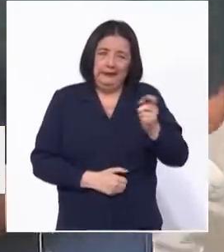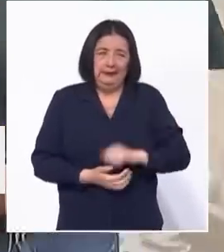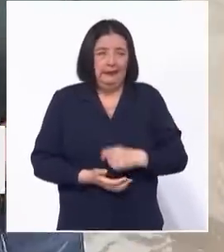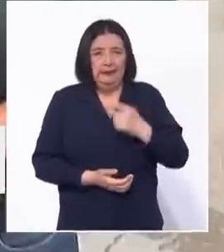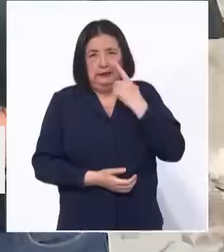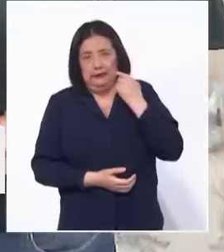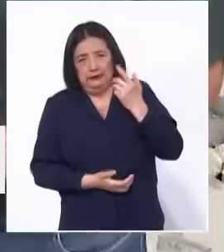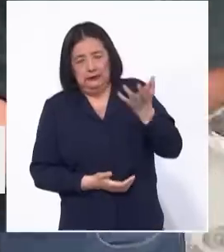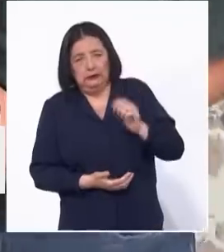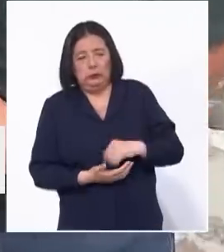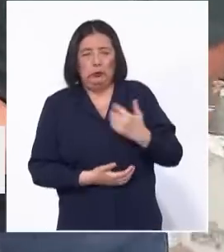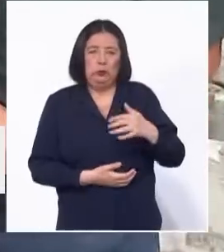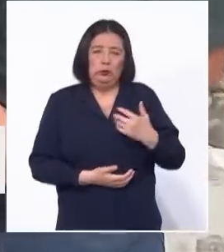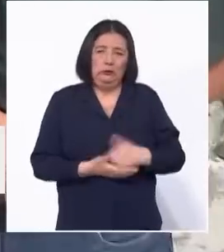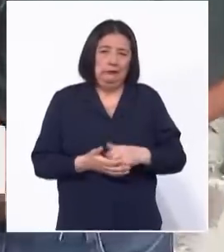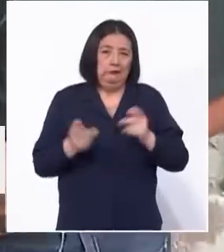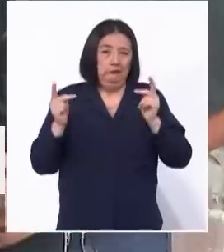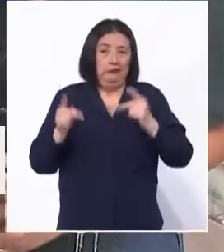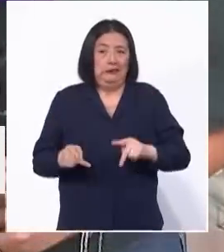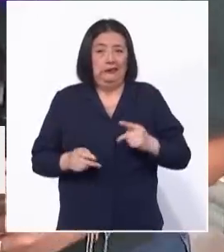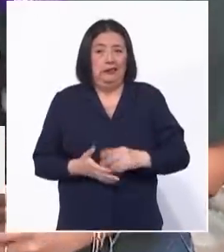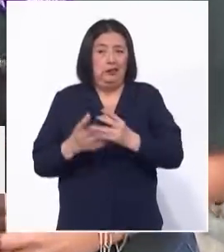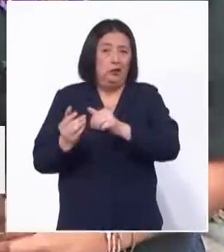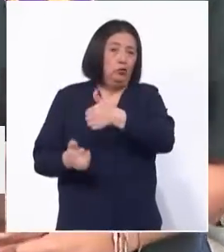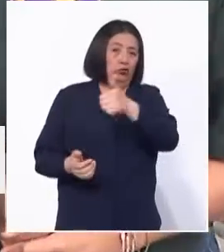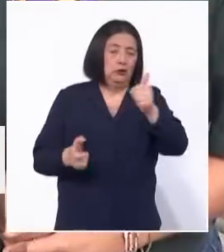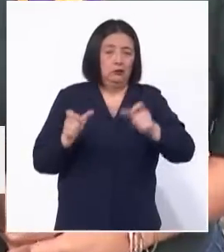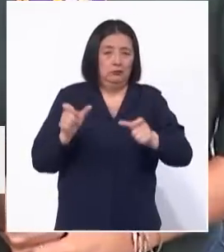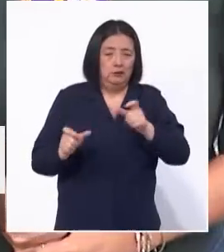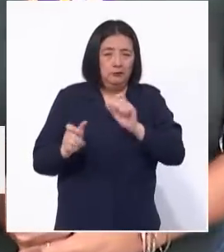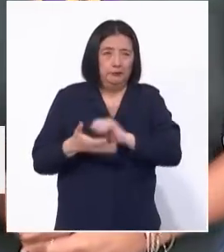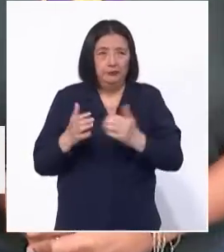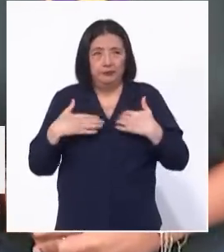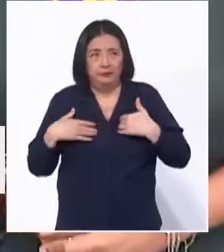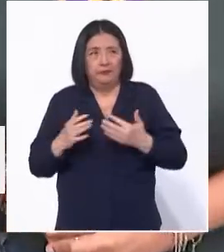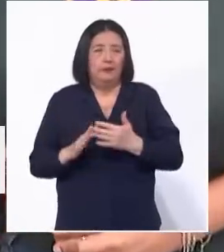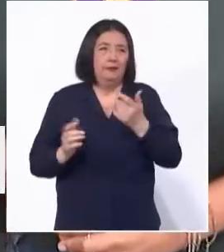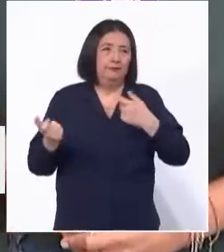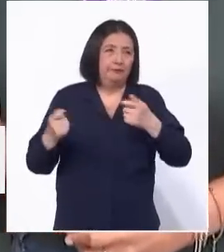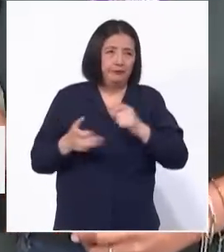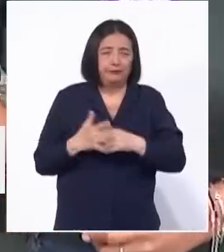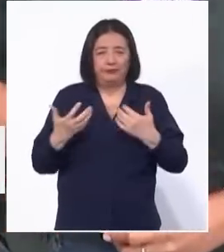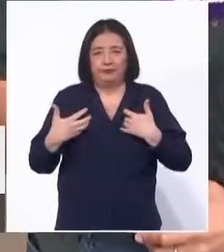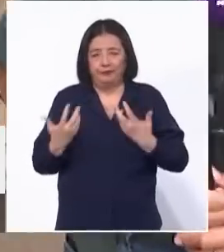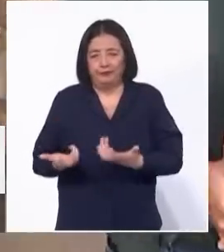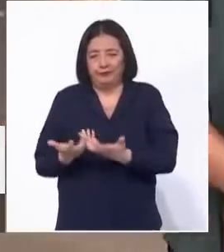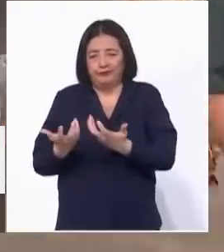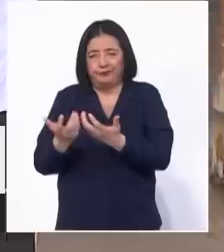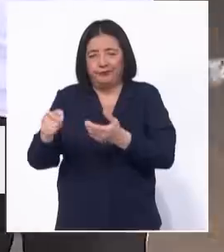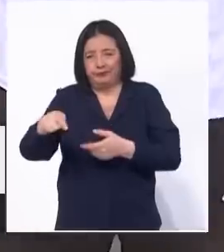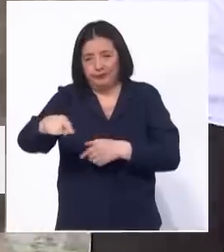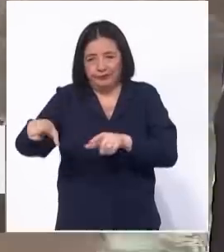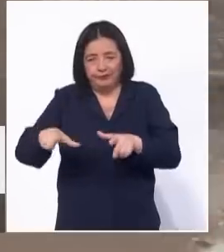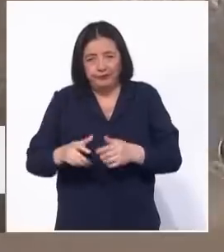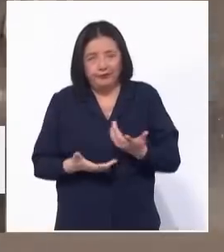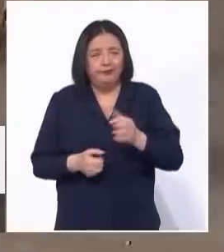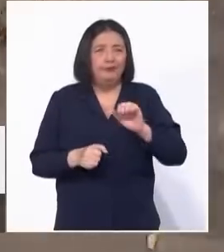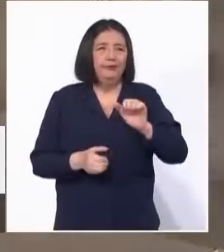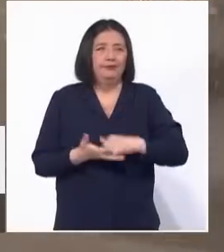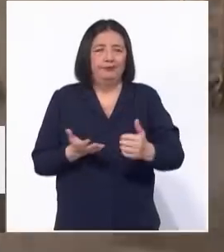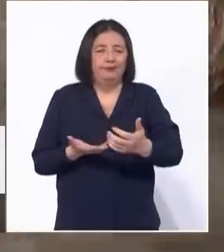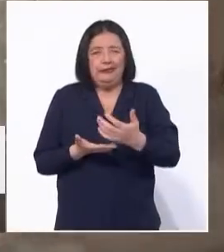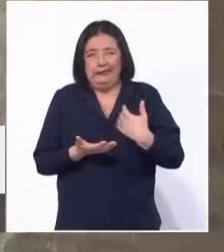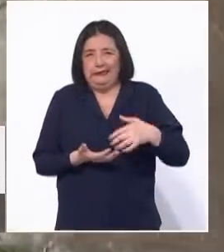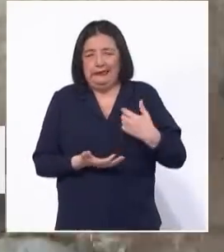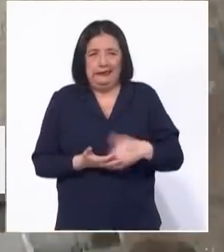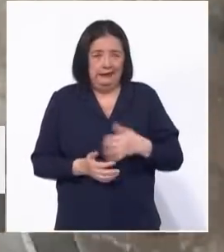Pedro, que es el reflejo de lo que puede sucederle a muchas otras personas que tienen negocios, que tienen terrenos en la zona, que cultivan, cosechan y